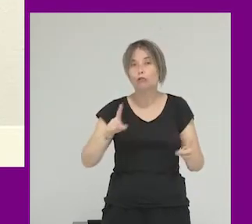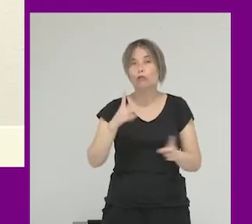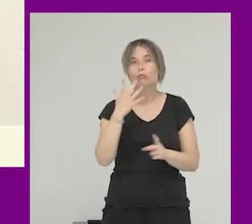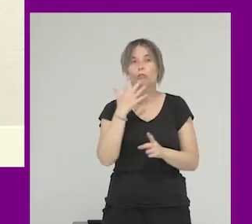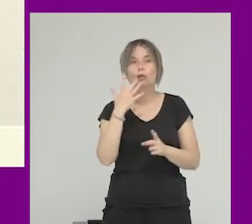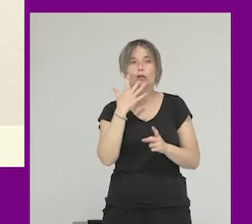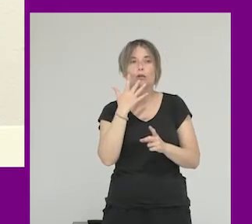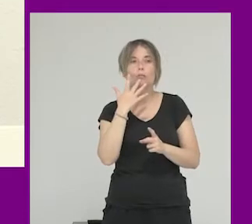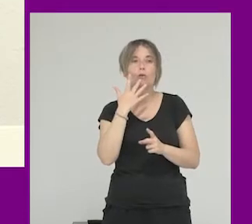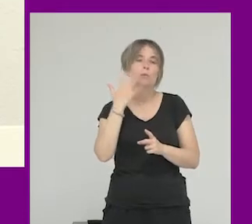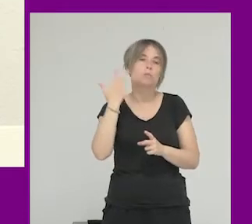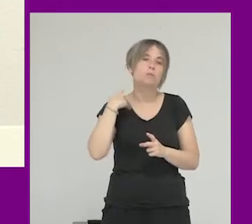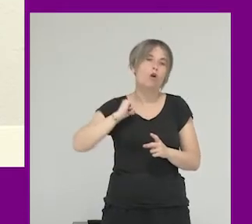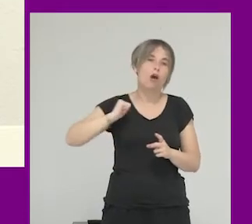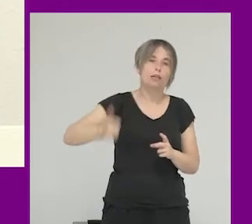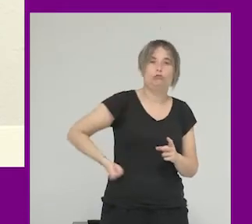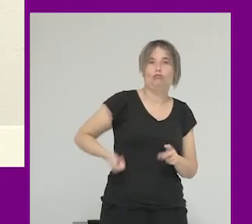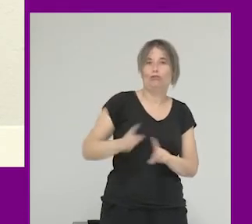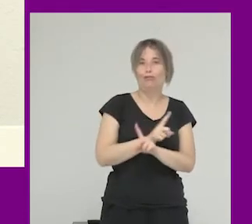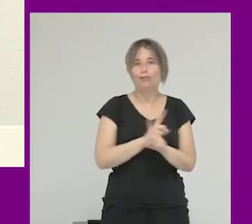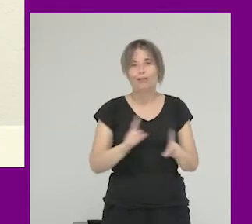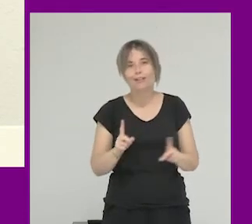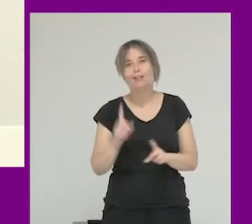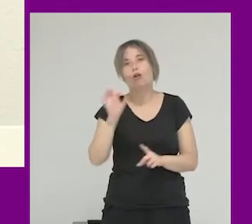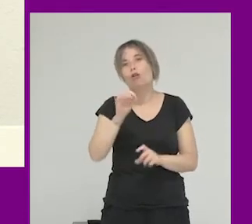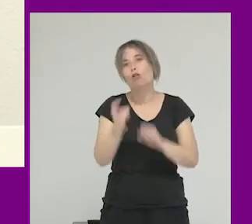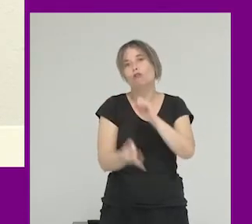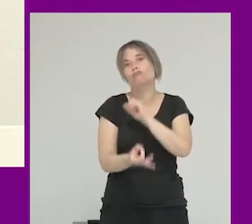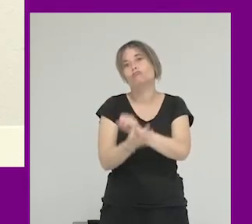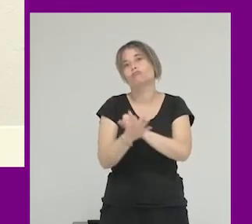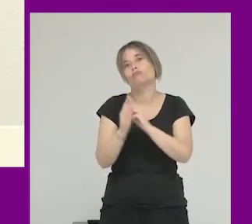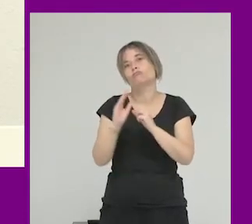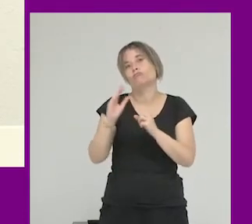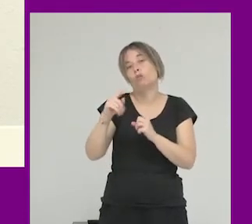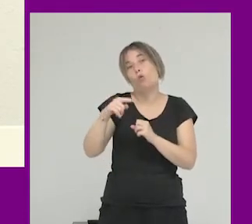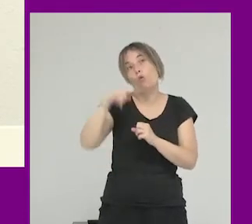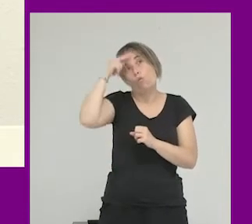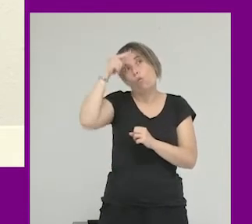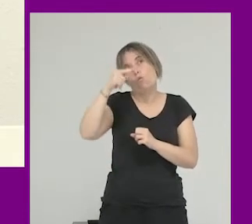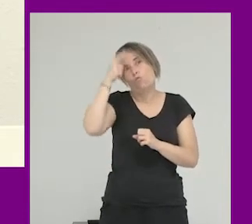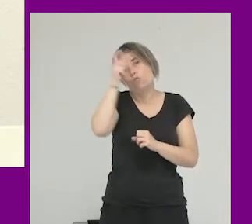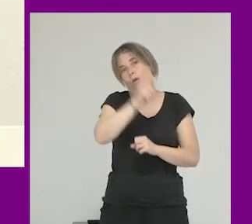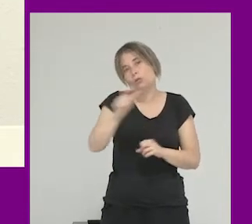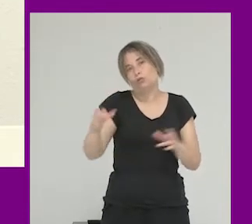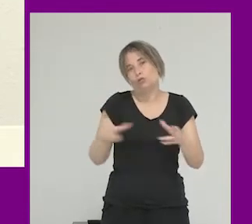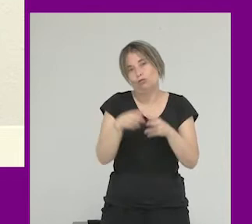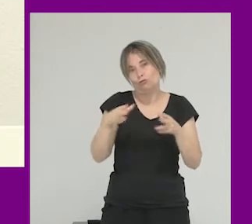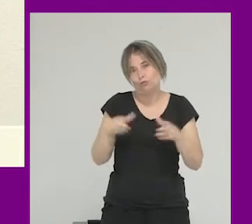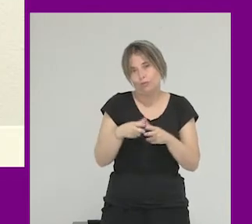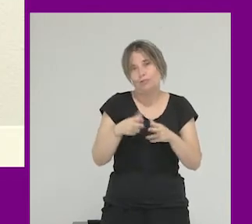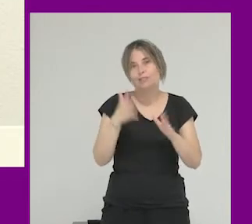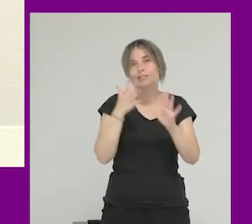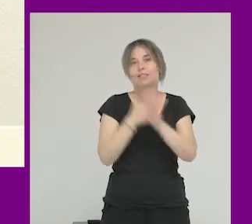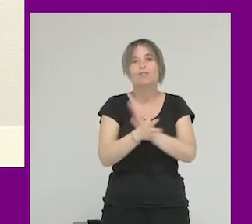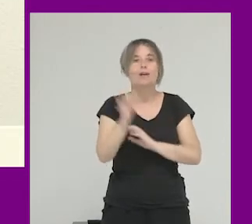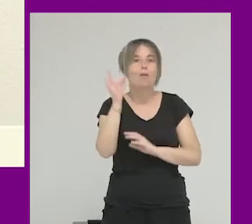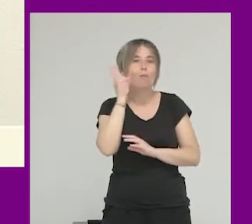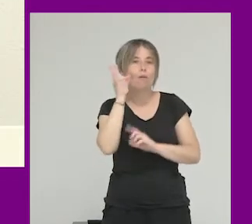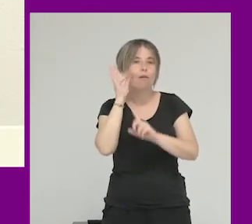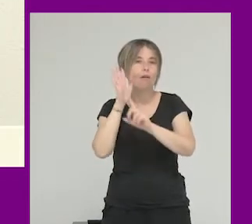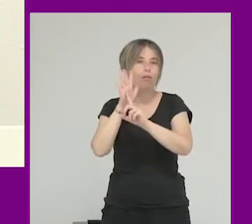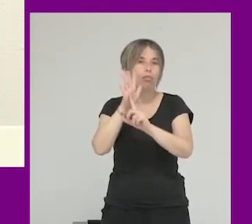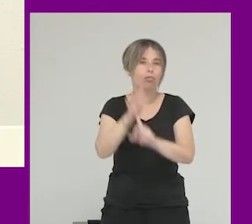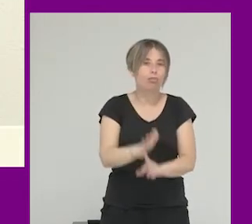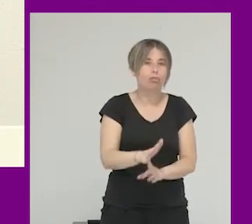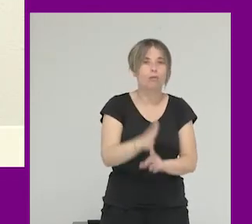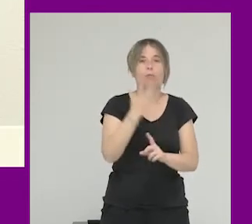de la aristocracia y de la clase culta, digamos, ¿no? Es decir, las mujeres,